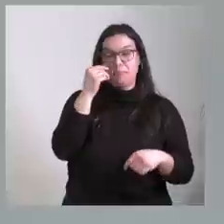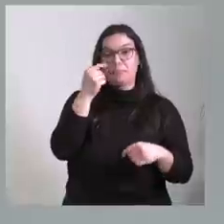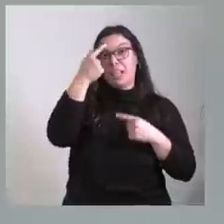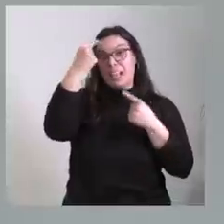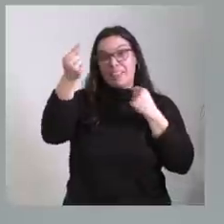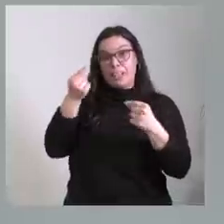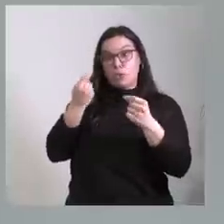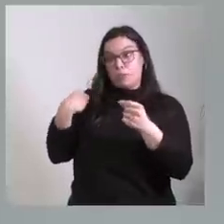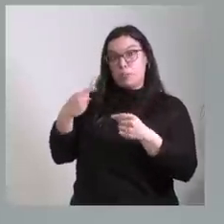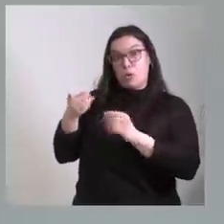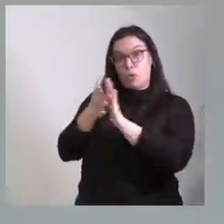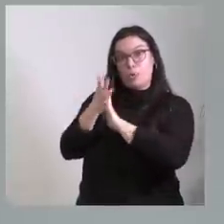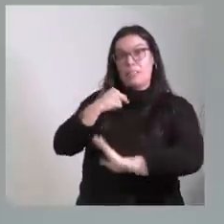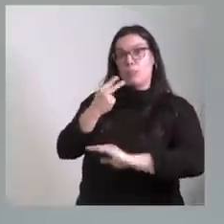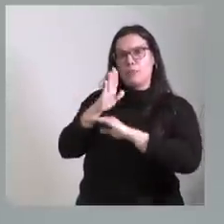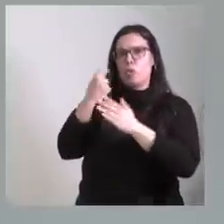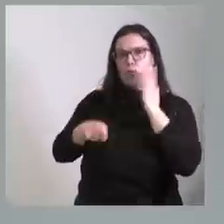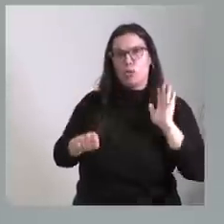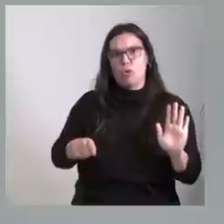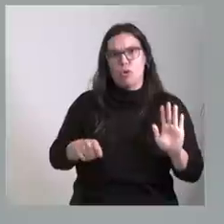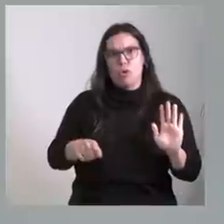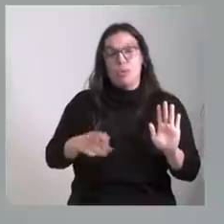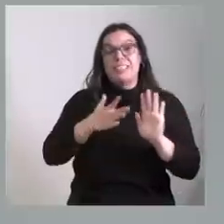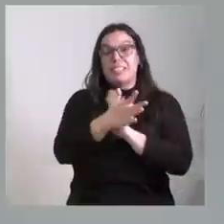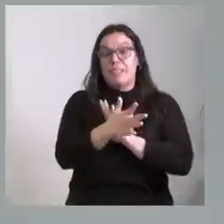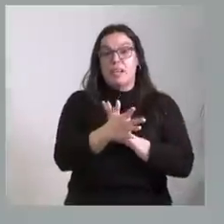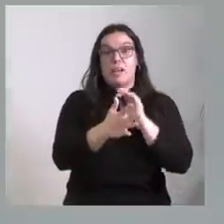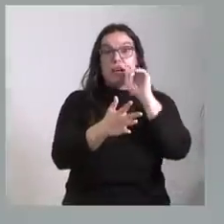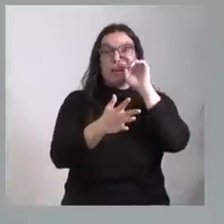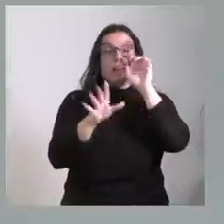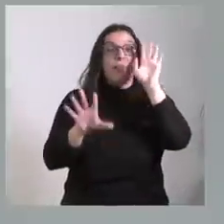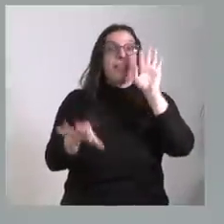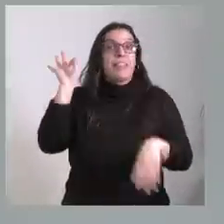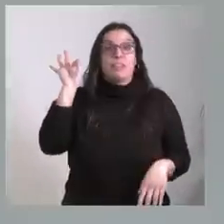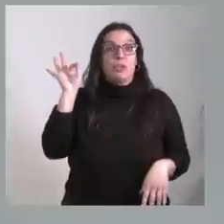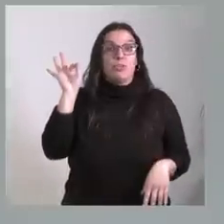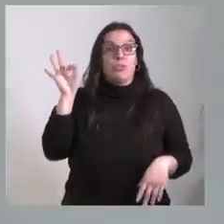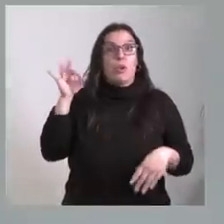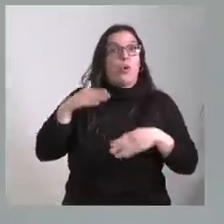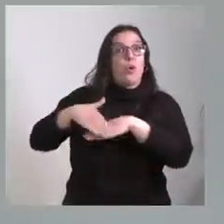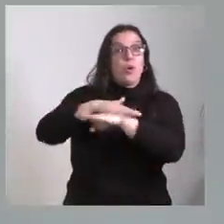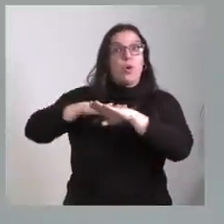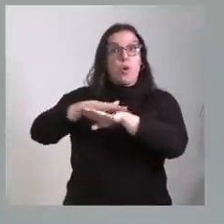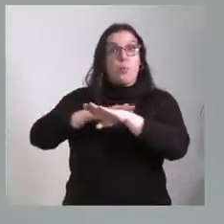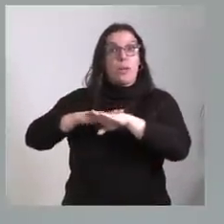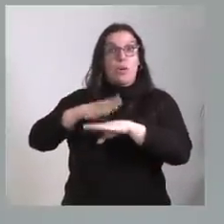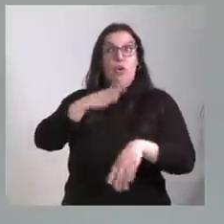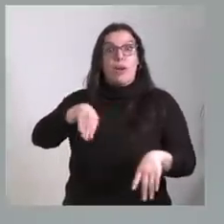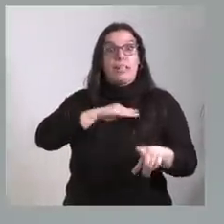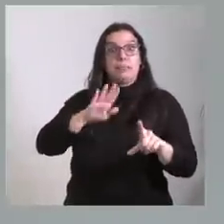el portavoz es muy duro y es que por una decisión del gobierno central